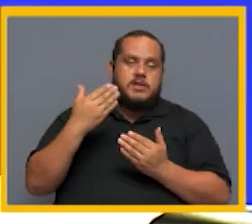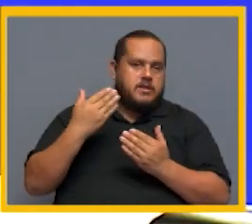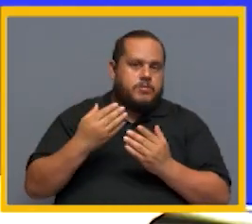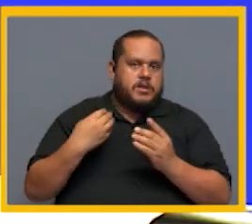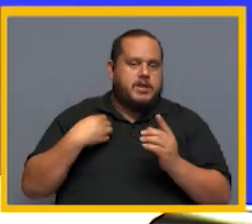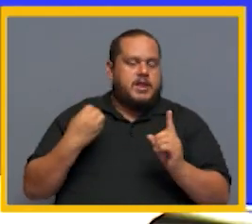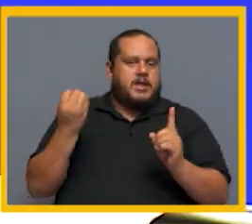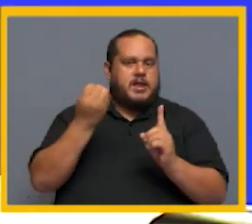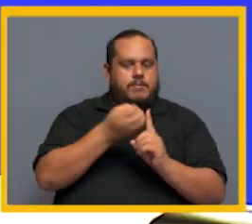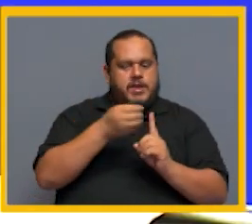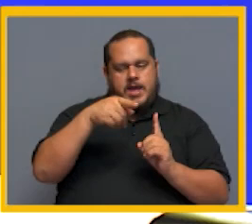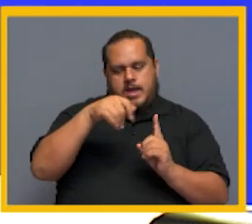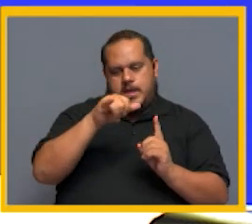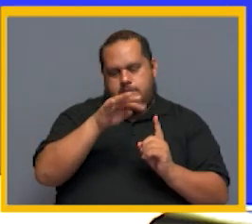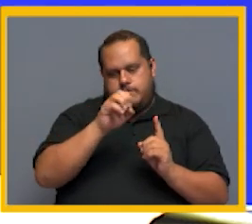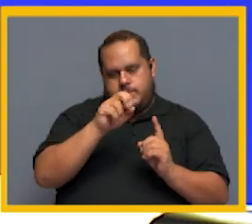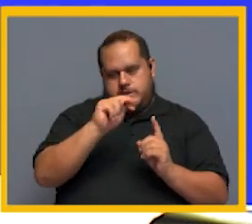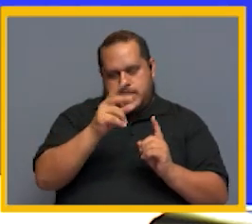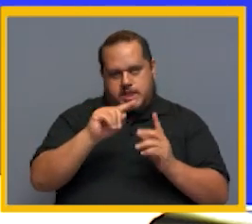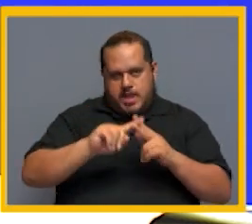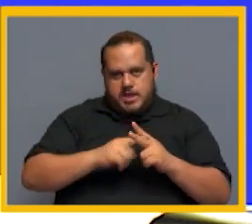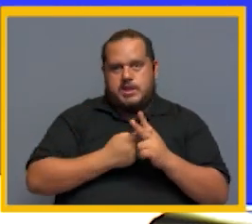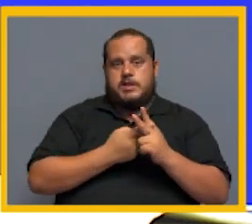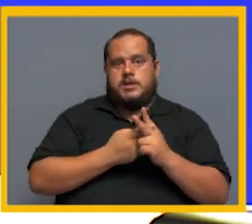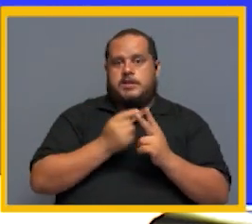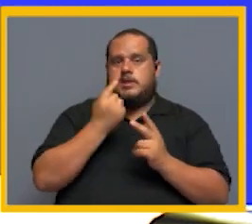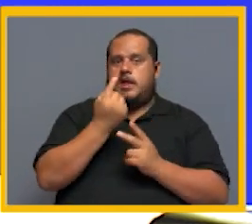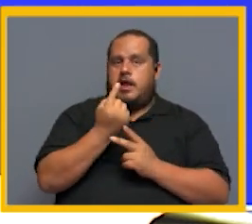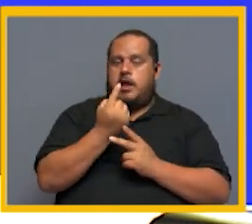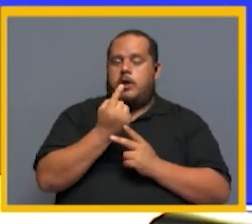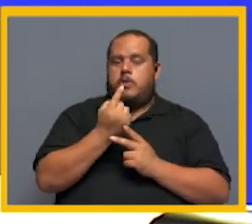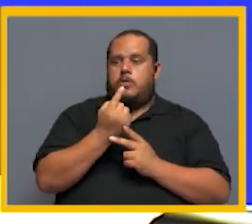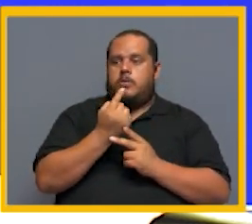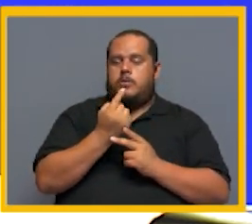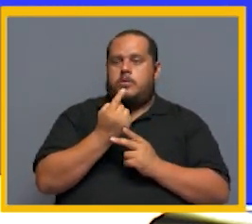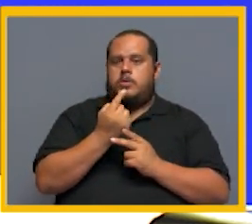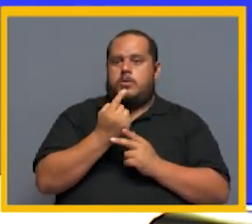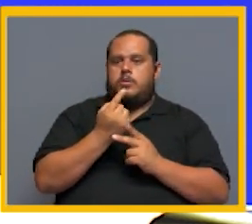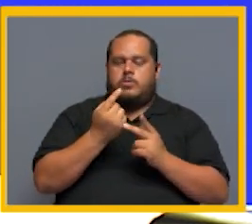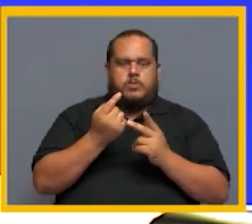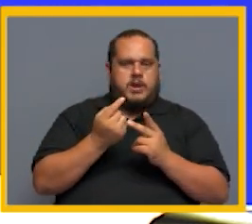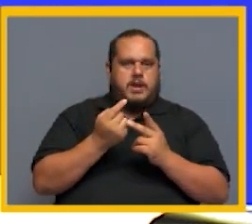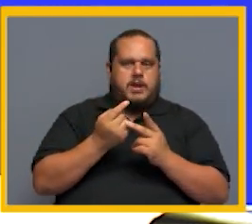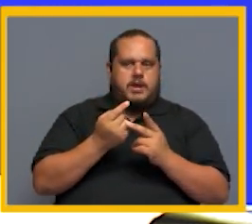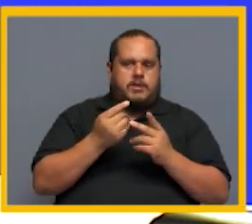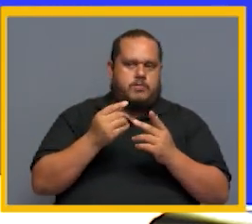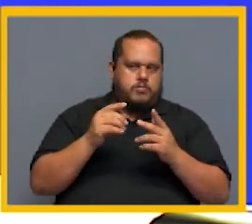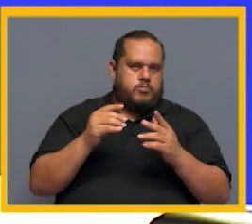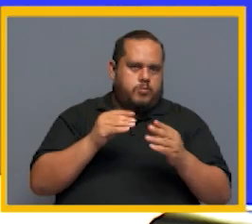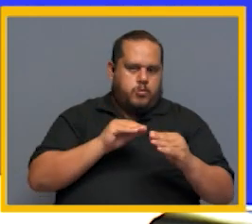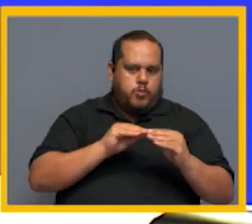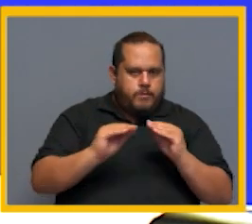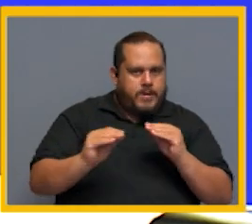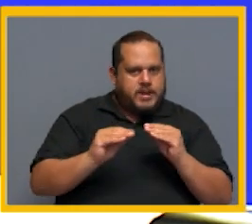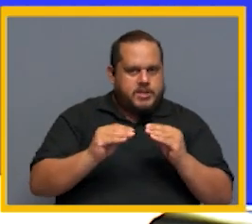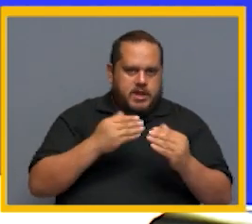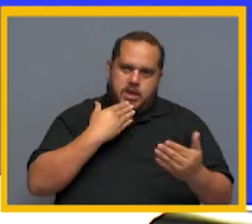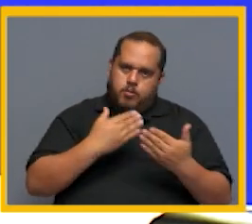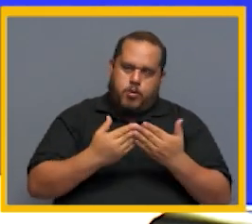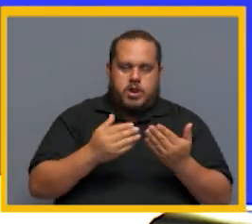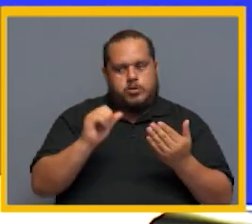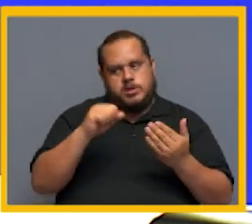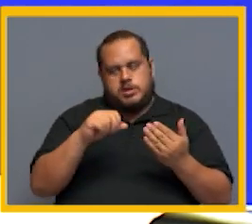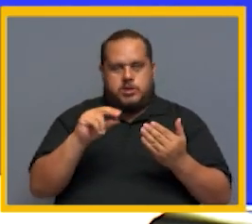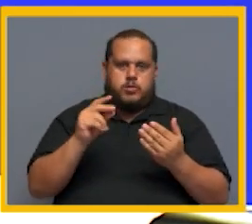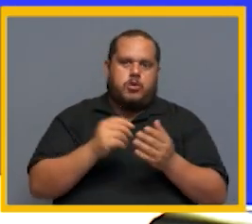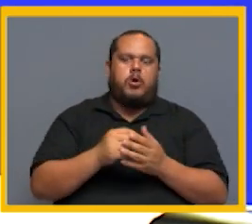pega a Pitana arranca un ataque prometedor o no. Por ejemplo, ayer yo le pregunté a un